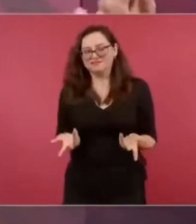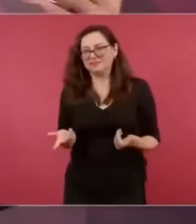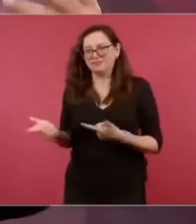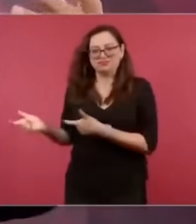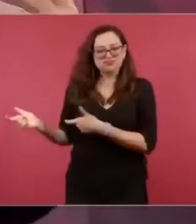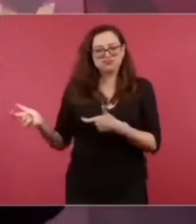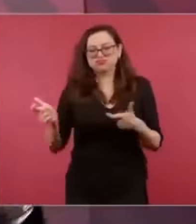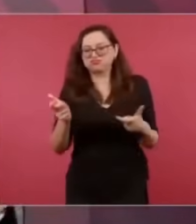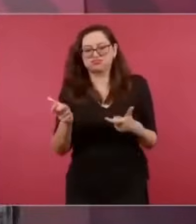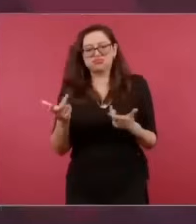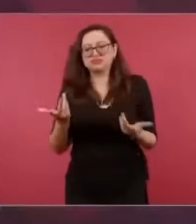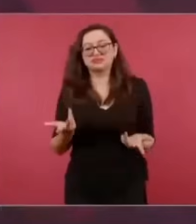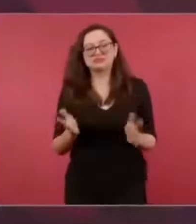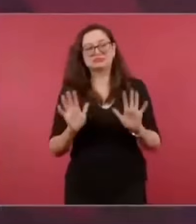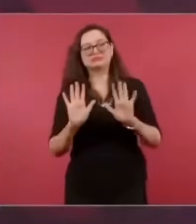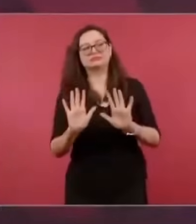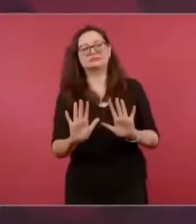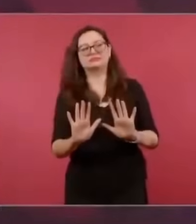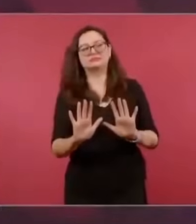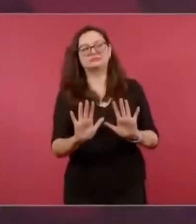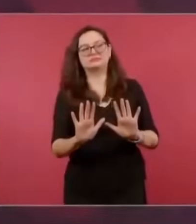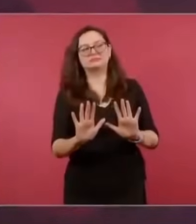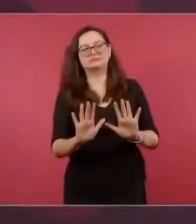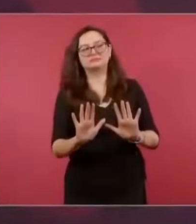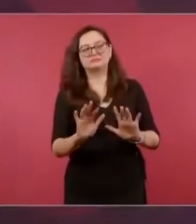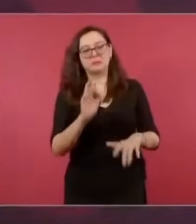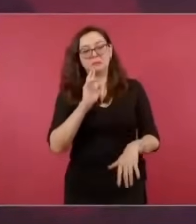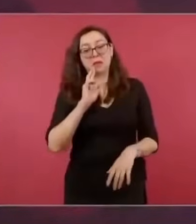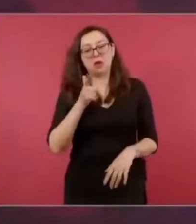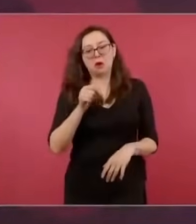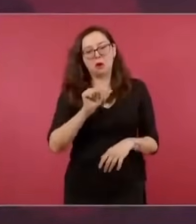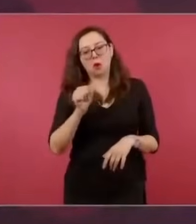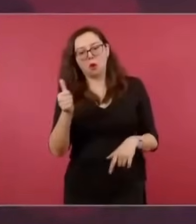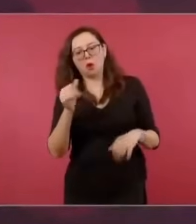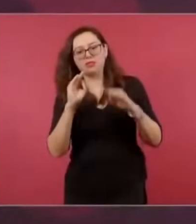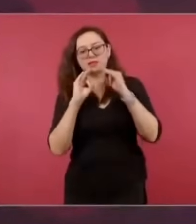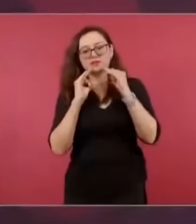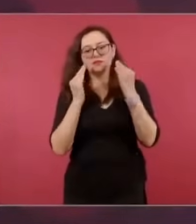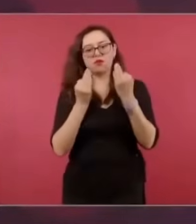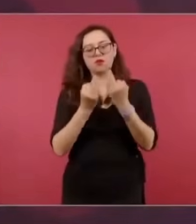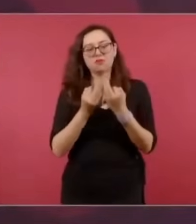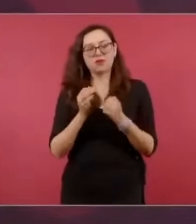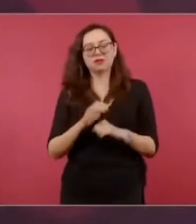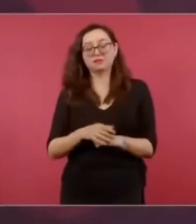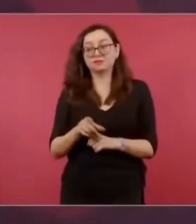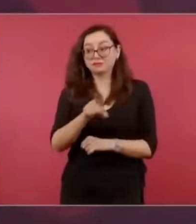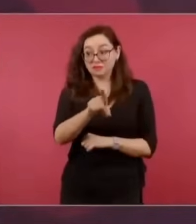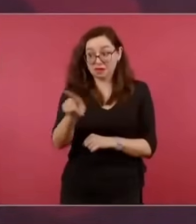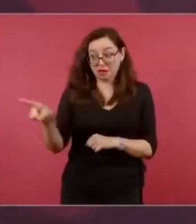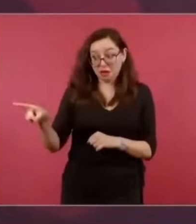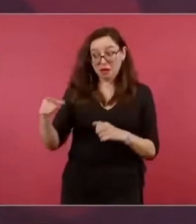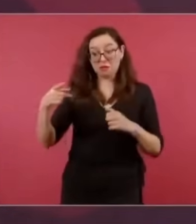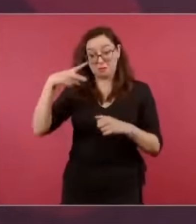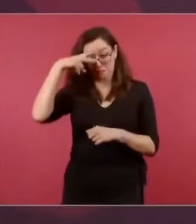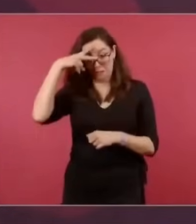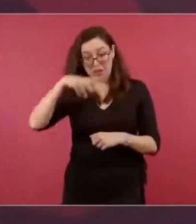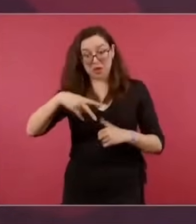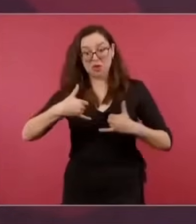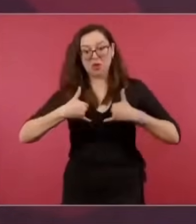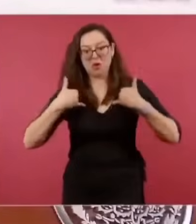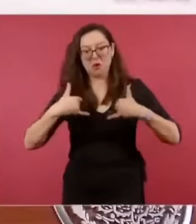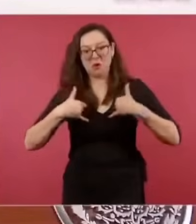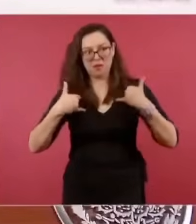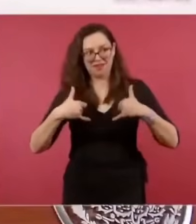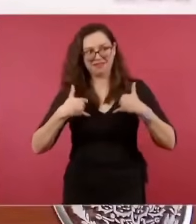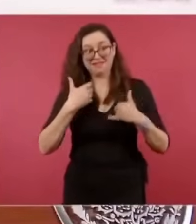Vamos a que vengan a estudiar a nuestras universidades los jóvenes mexicanos ambiciosos,